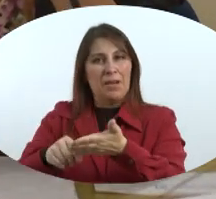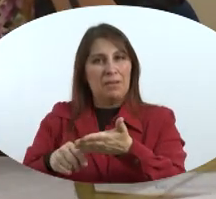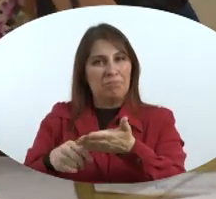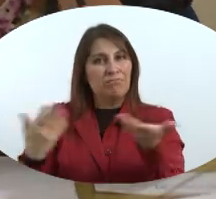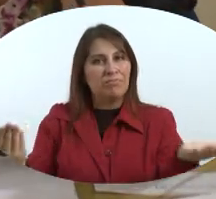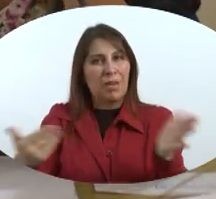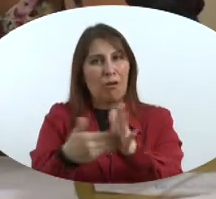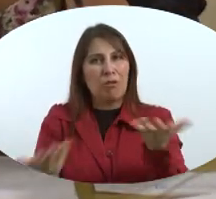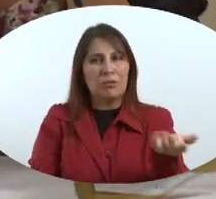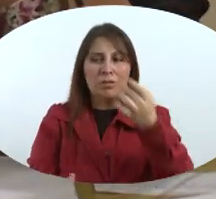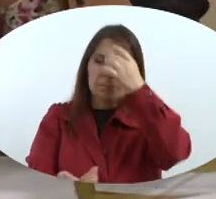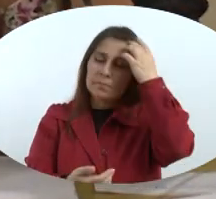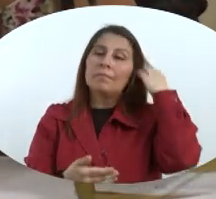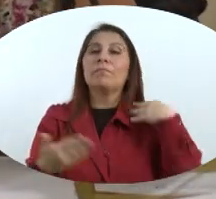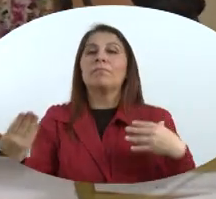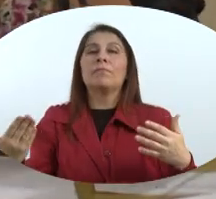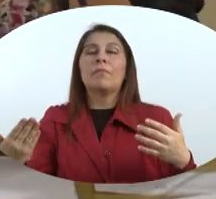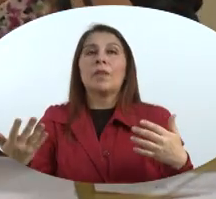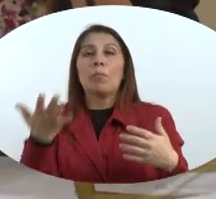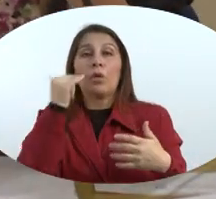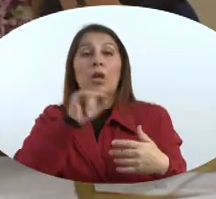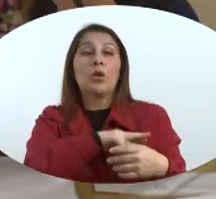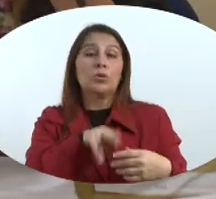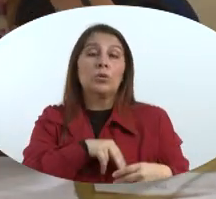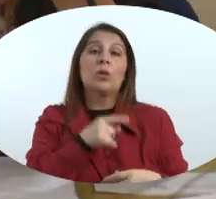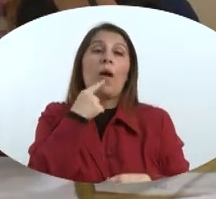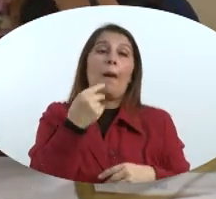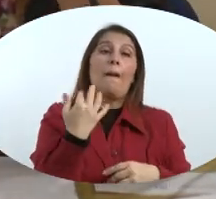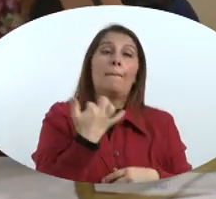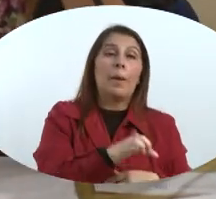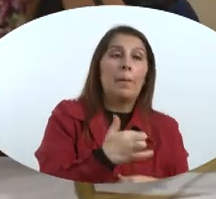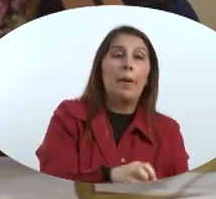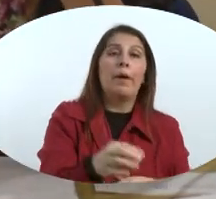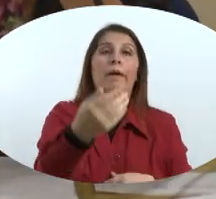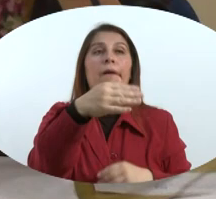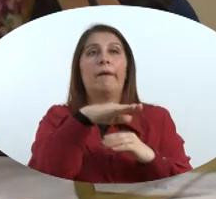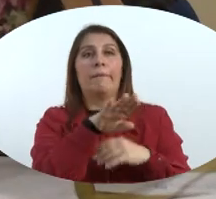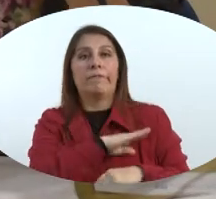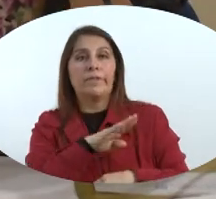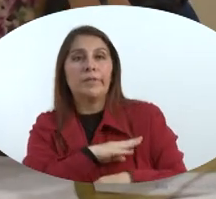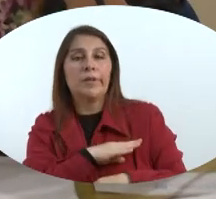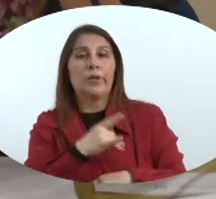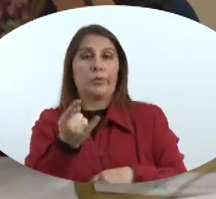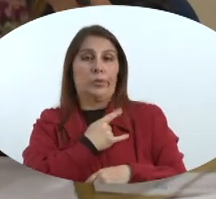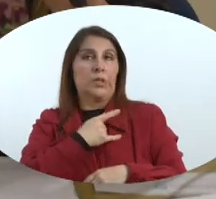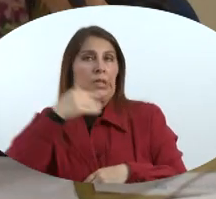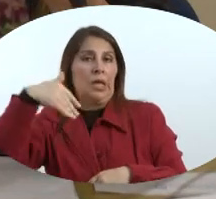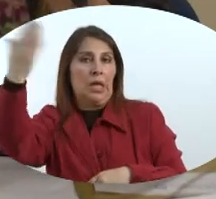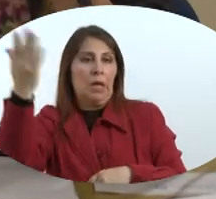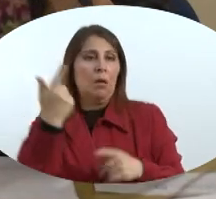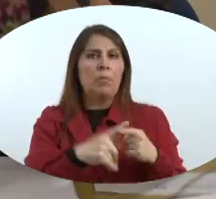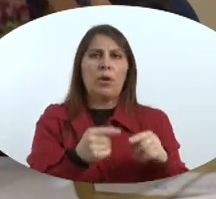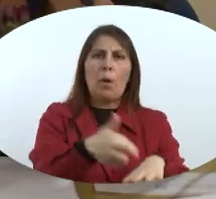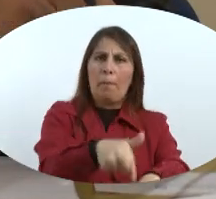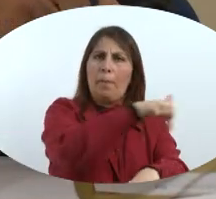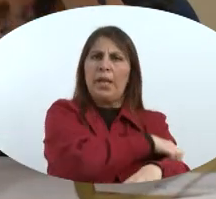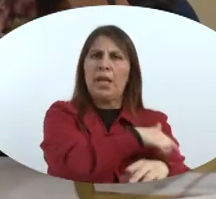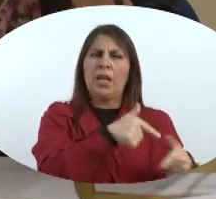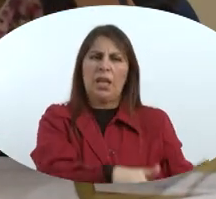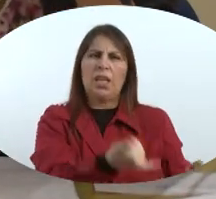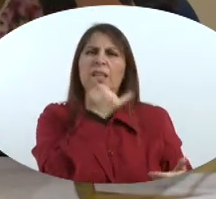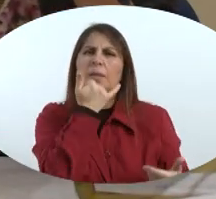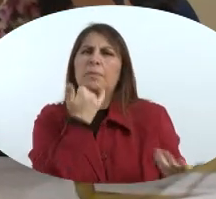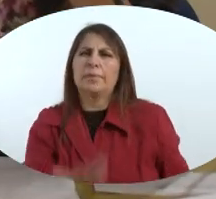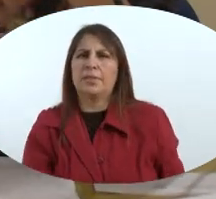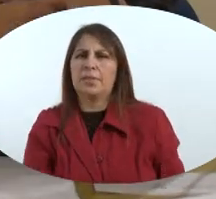nosotros hablamos mucho de ocasión media básica y superior pero también olvidamos de la educación infantil y es que por la constitución política la ley general de